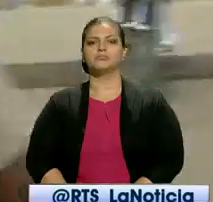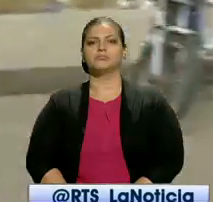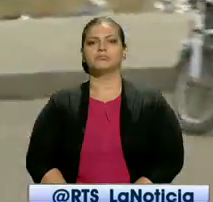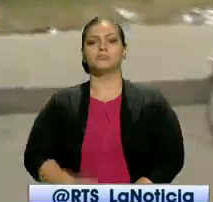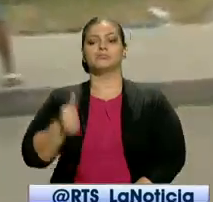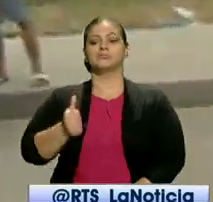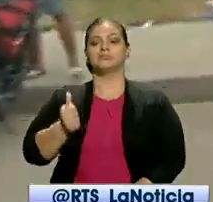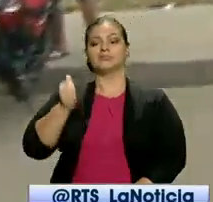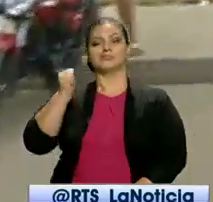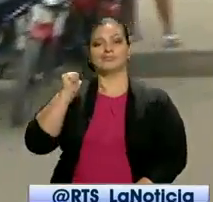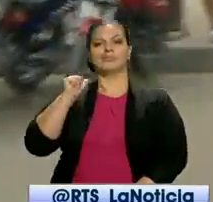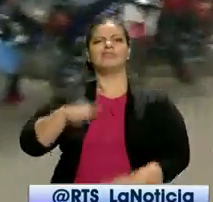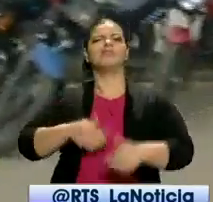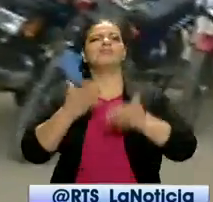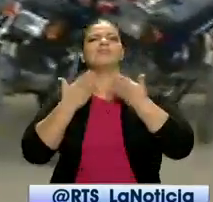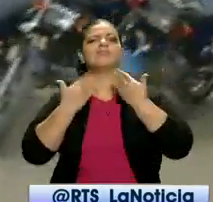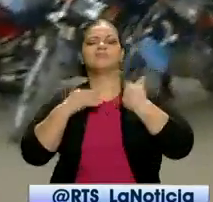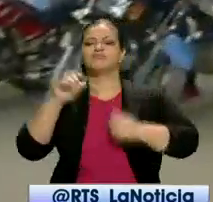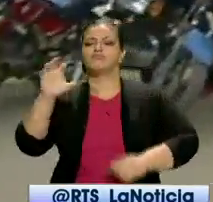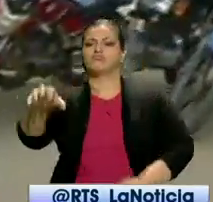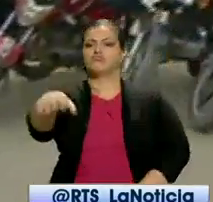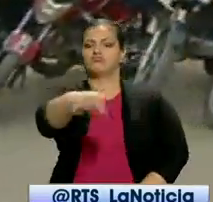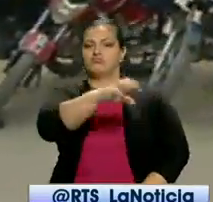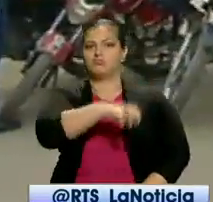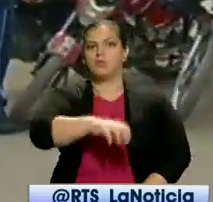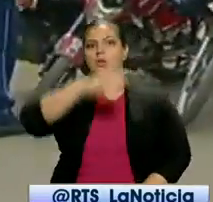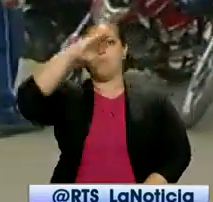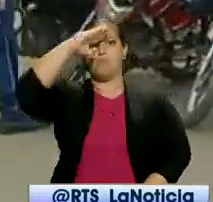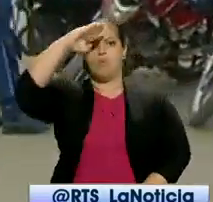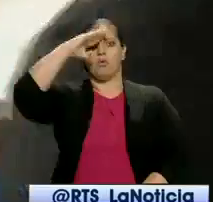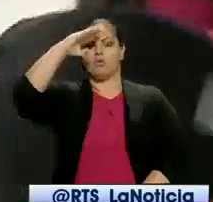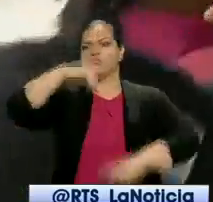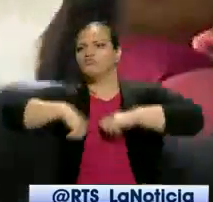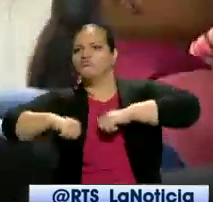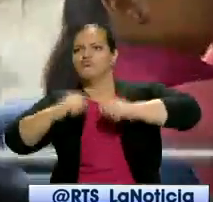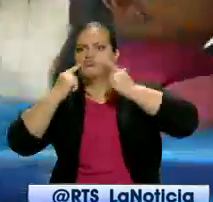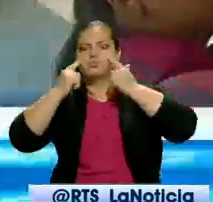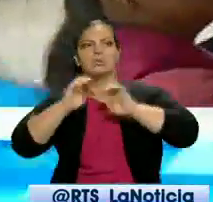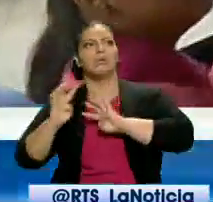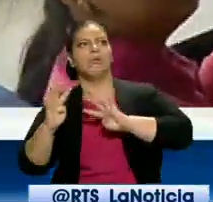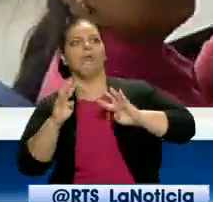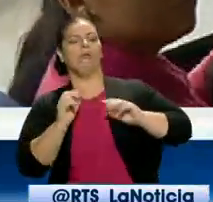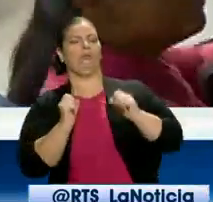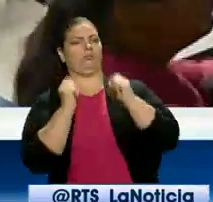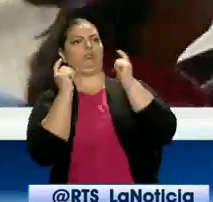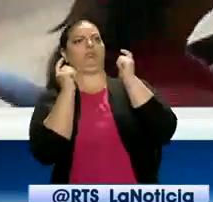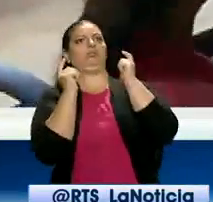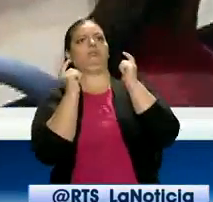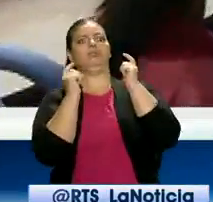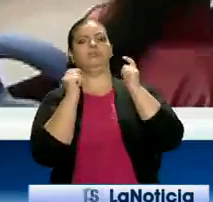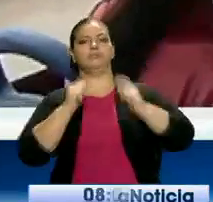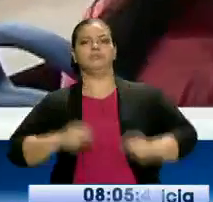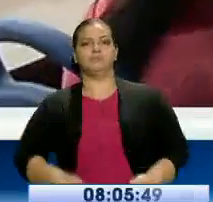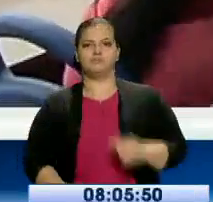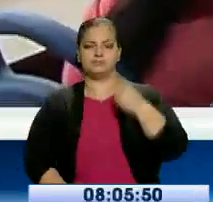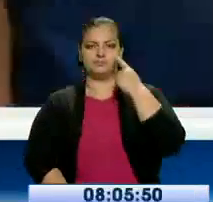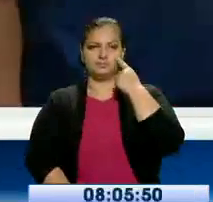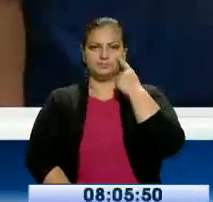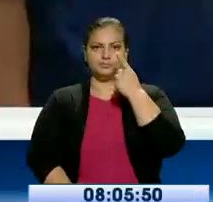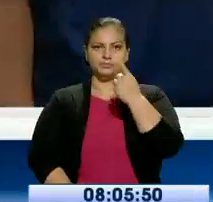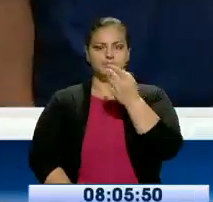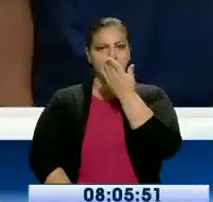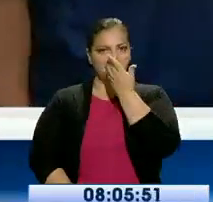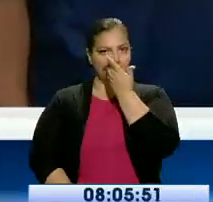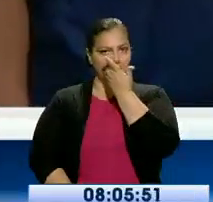Varios puntos de la urbe guayaquileña fueron tomados de manera sorpresiva por parte de los uniformados de la Policía Nacional,